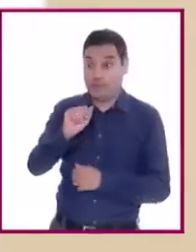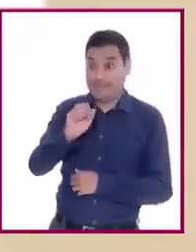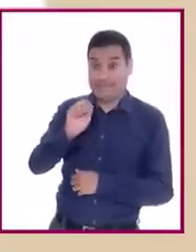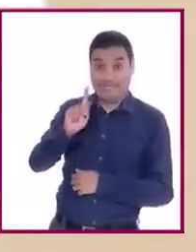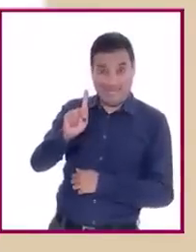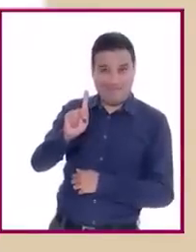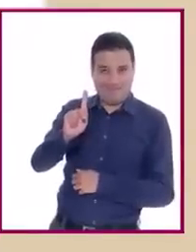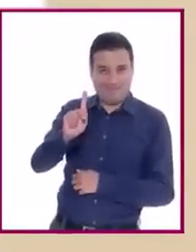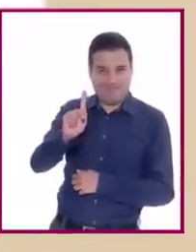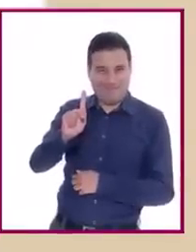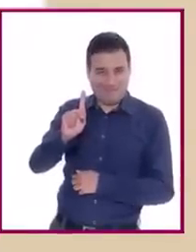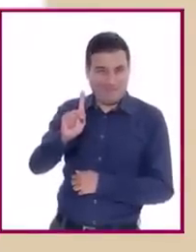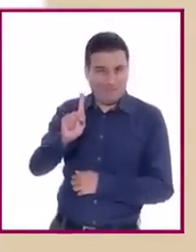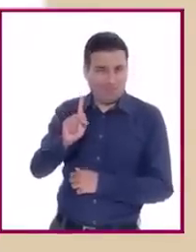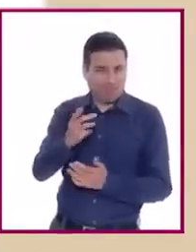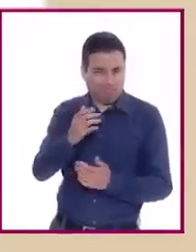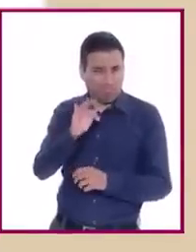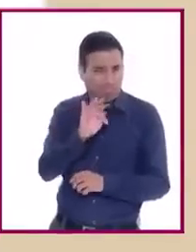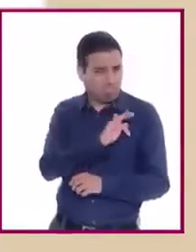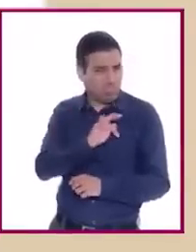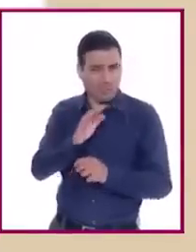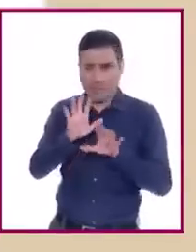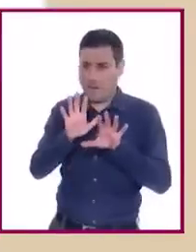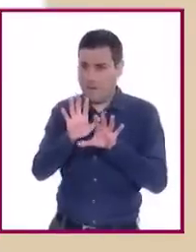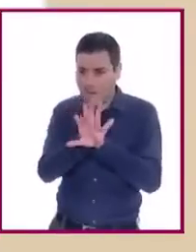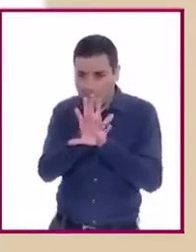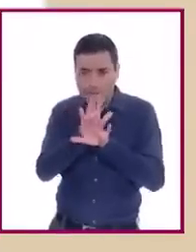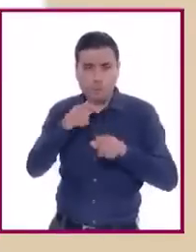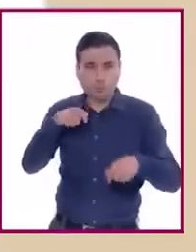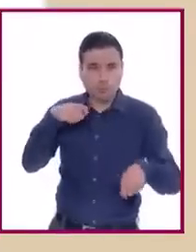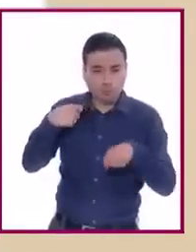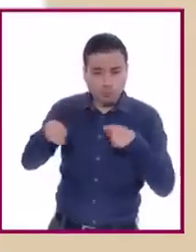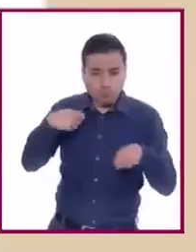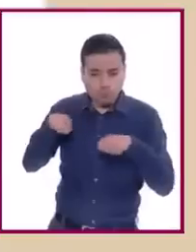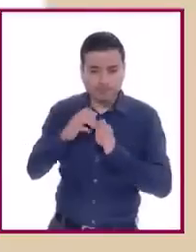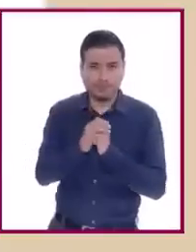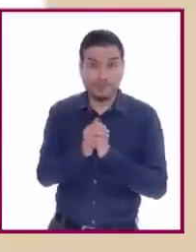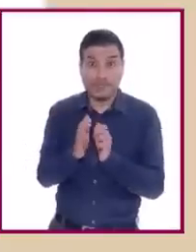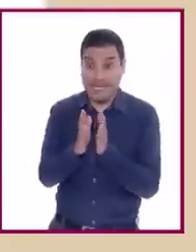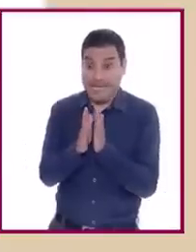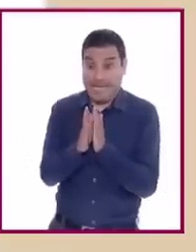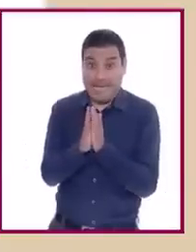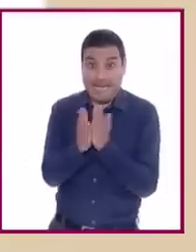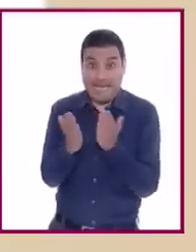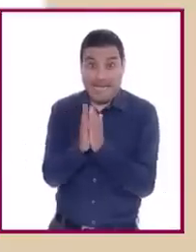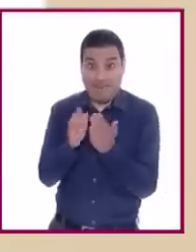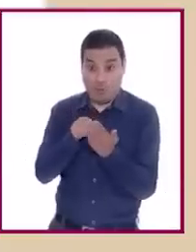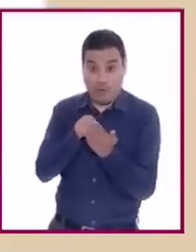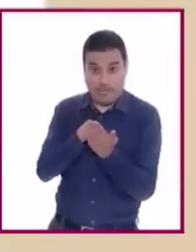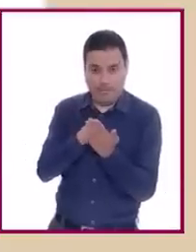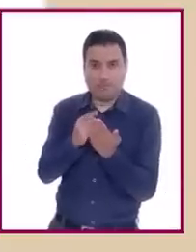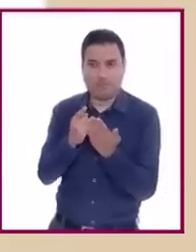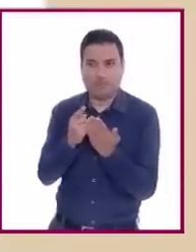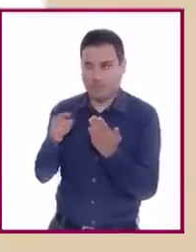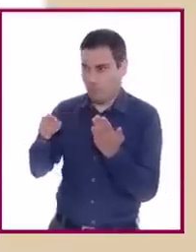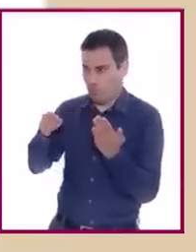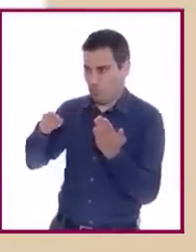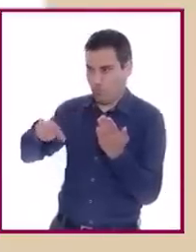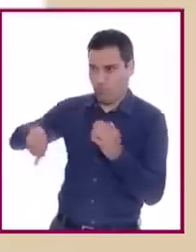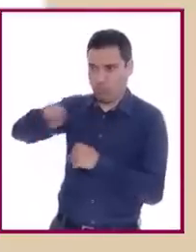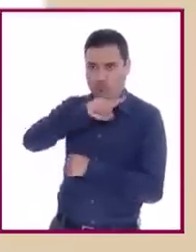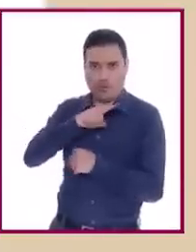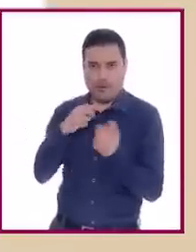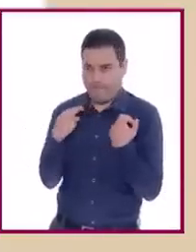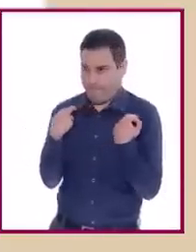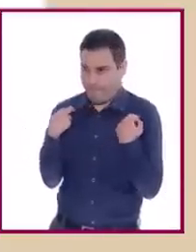de que son libros flexibles que lo que aquí está escrito y hecho por nosotros por compañeros reales compañeros